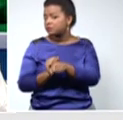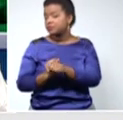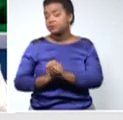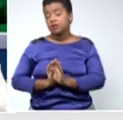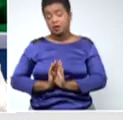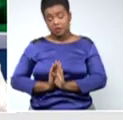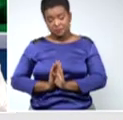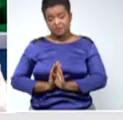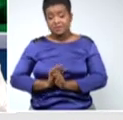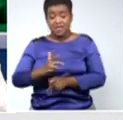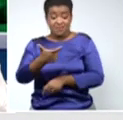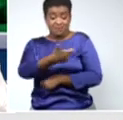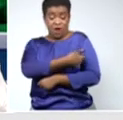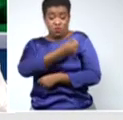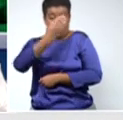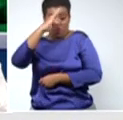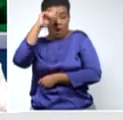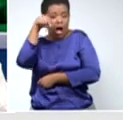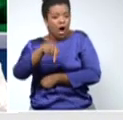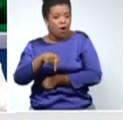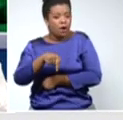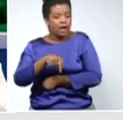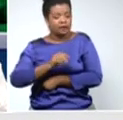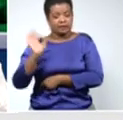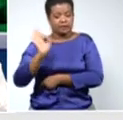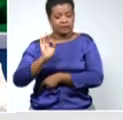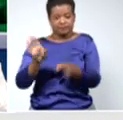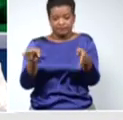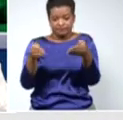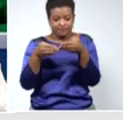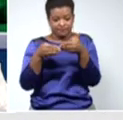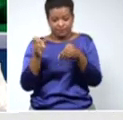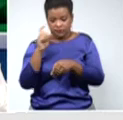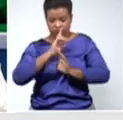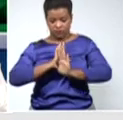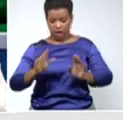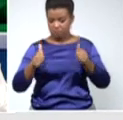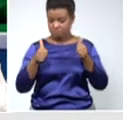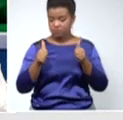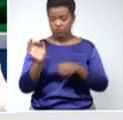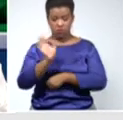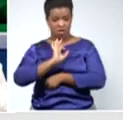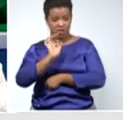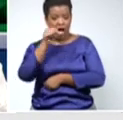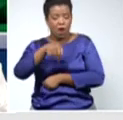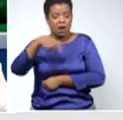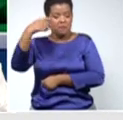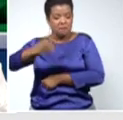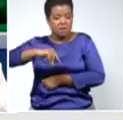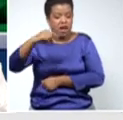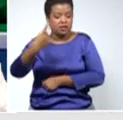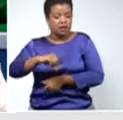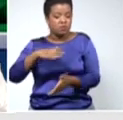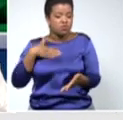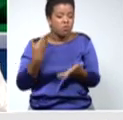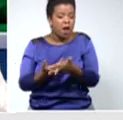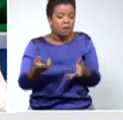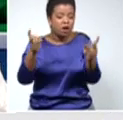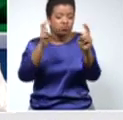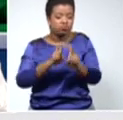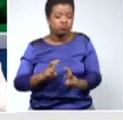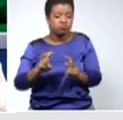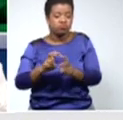ensayo y eso se estudia. Se supone que esa persona no la adquiera y por lo tanto no